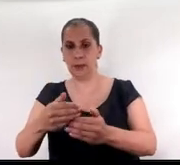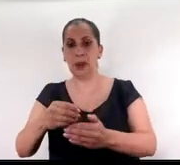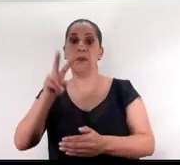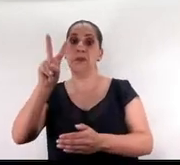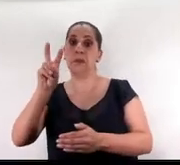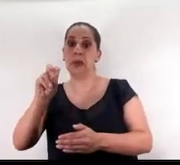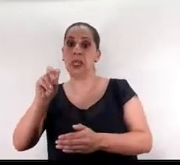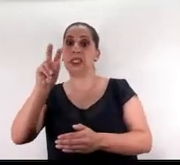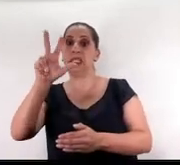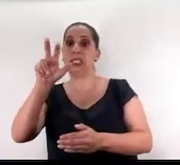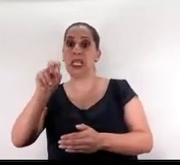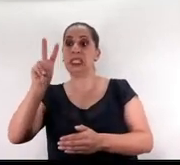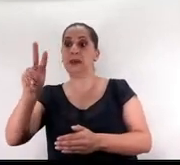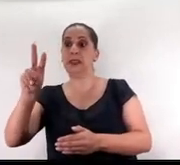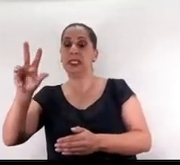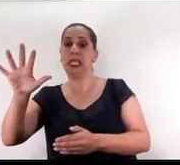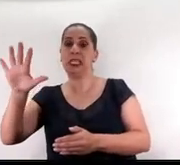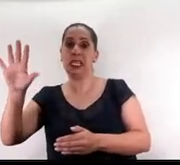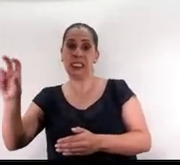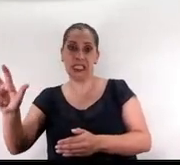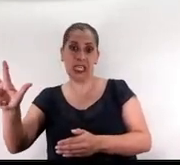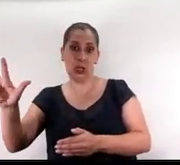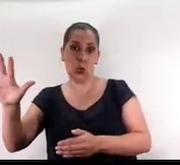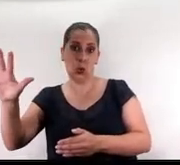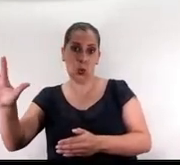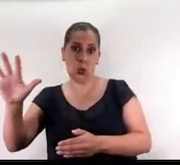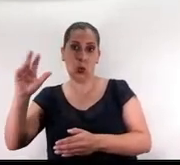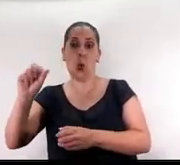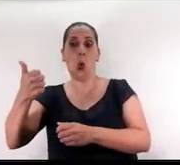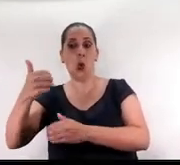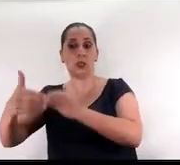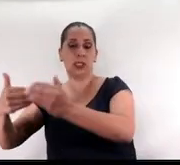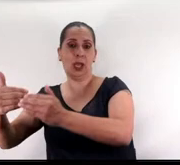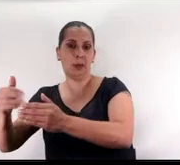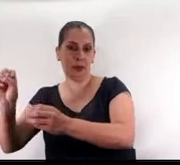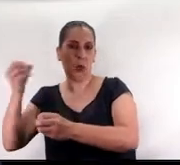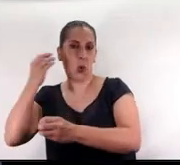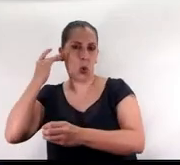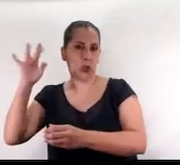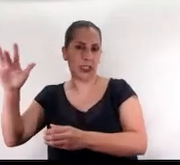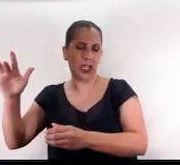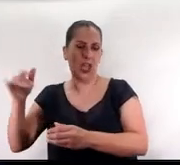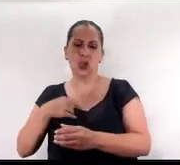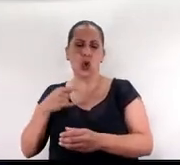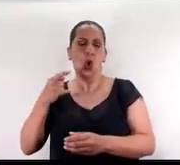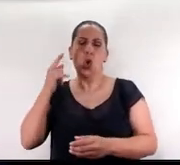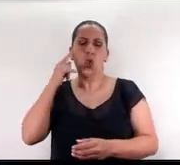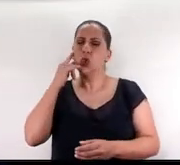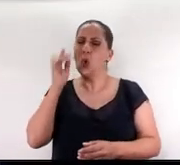aeropuerto de Orotina. Yo no veo viable cerca del Valle Central